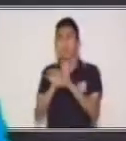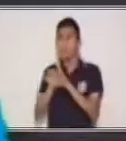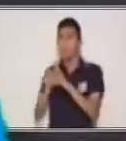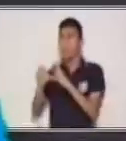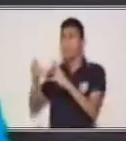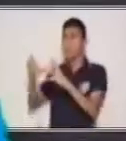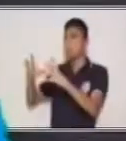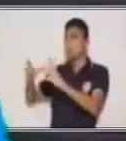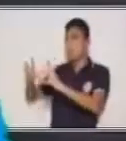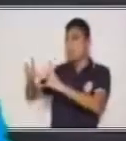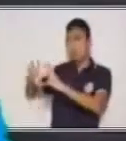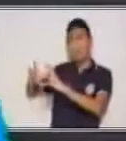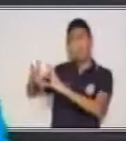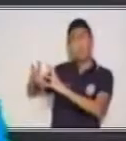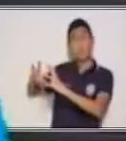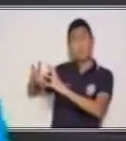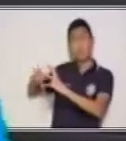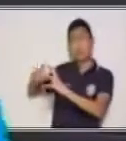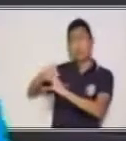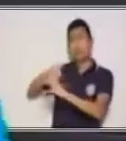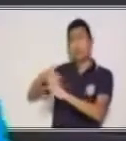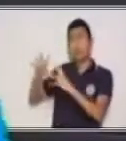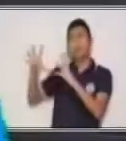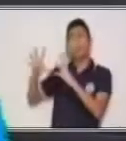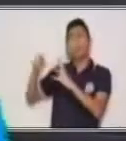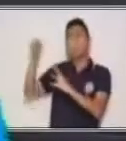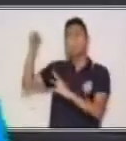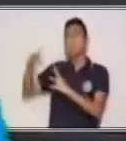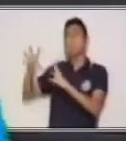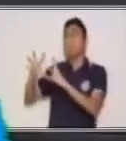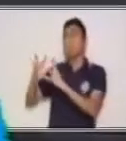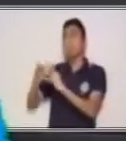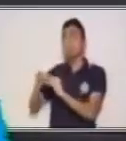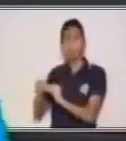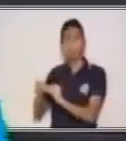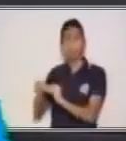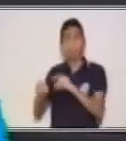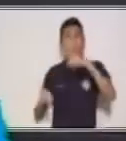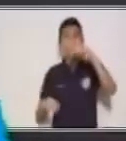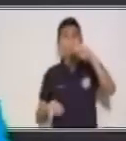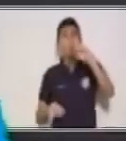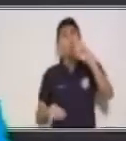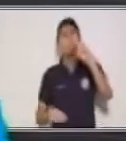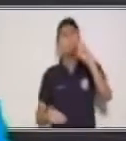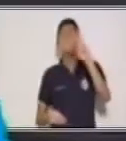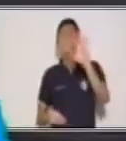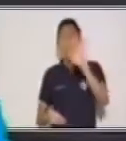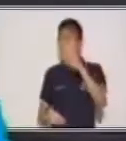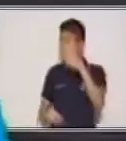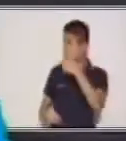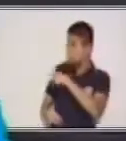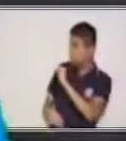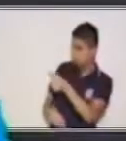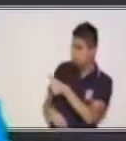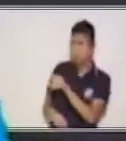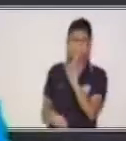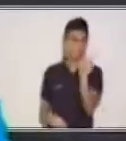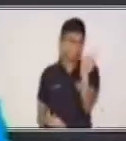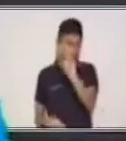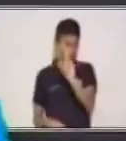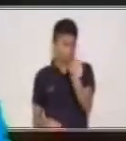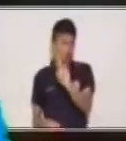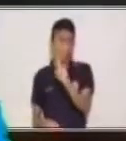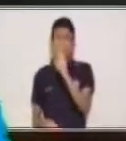La pelota no se pinchó solita, ¿verdad? No puede pincharse solita. ¿Quién lo hizo? Lo hizo Pedro, ¿sí? Entonces,